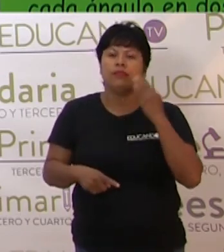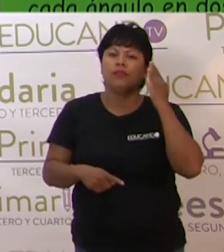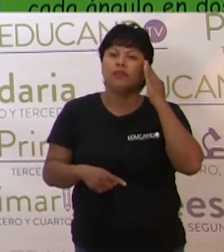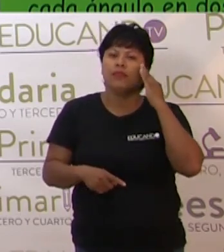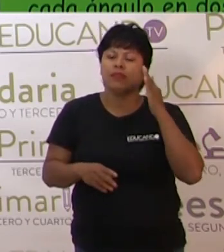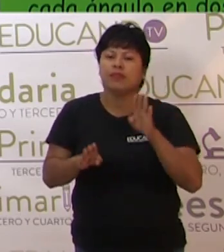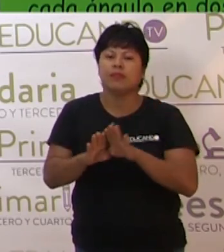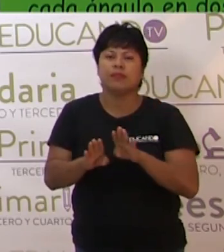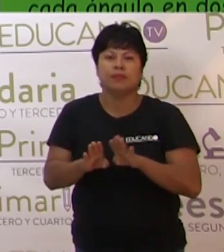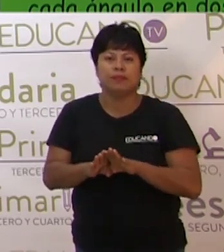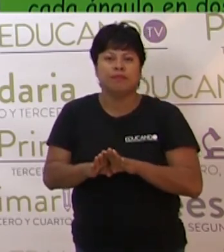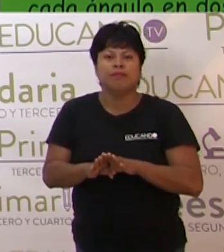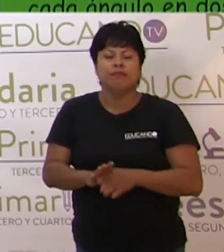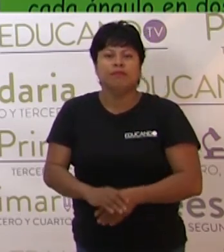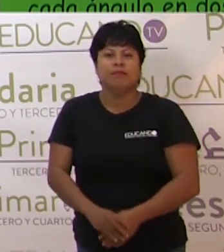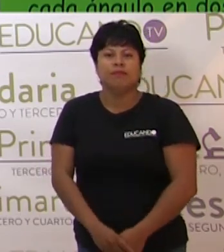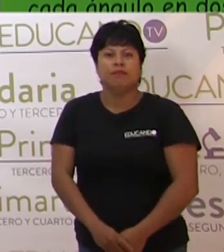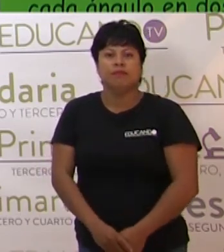como